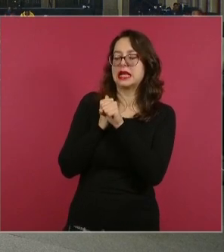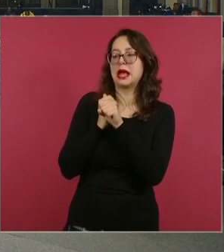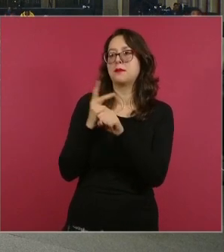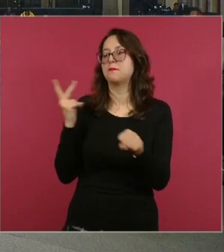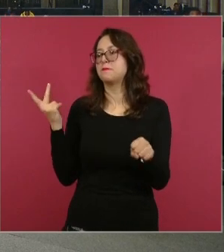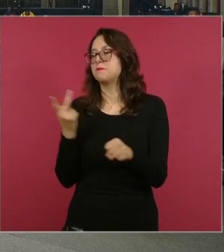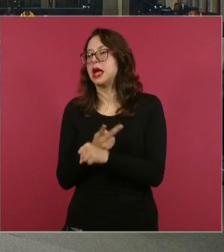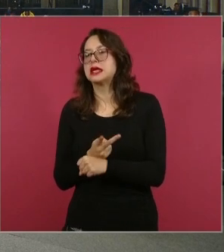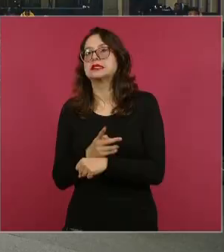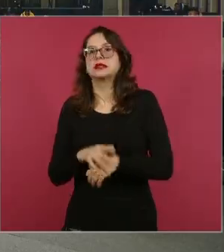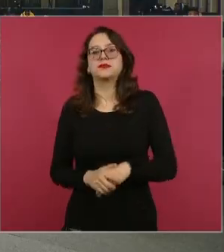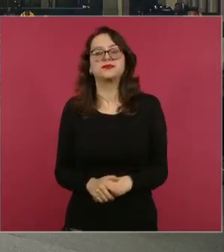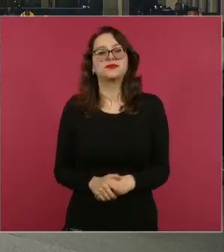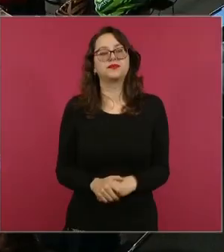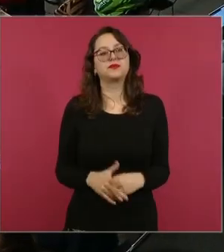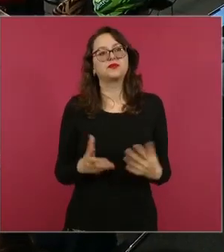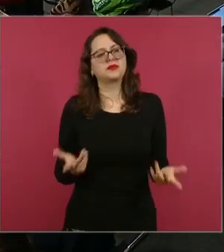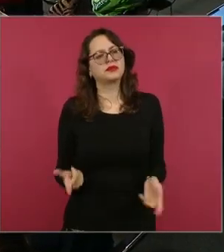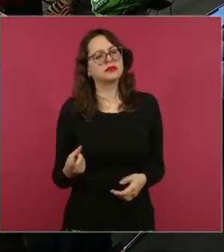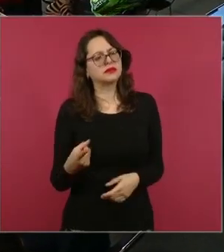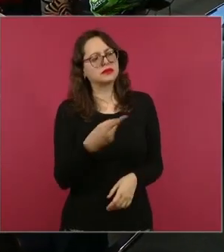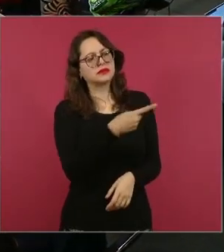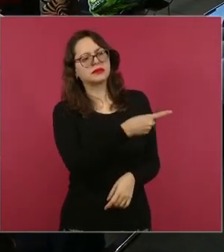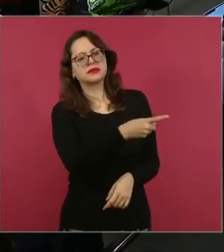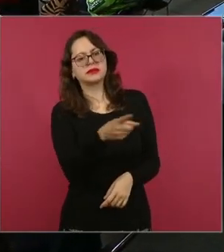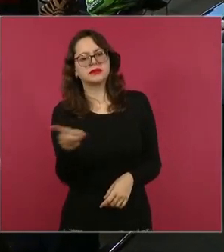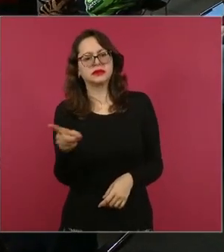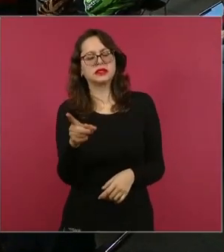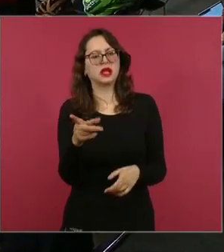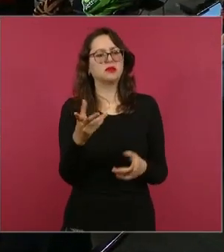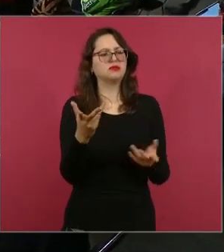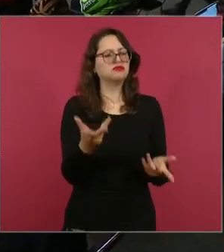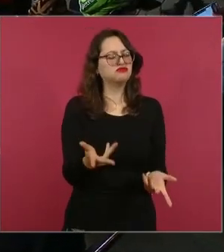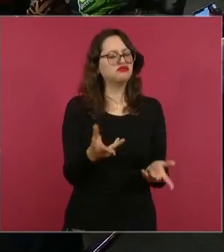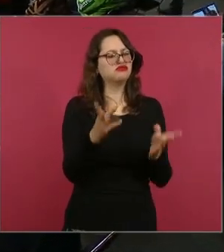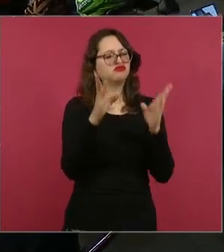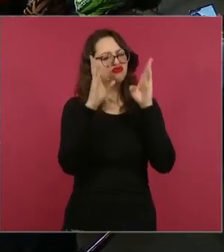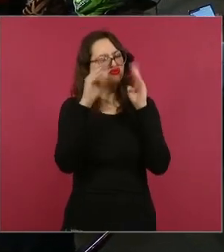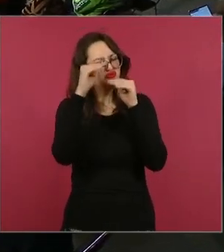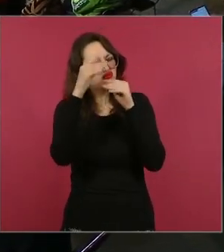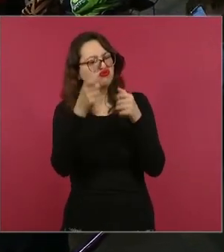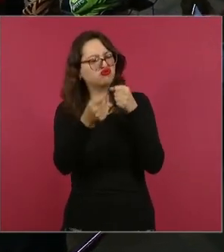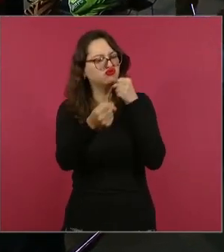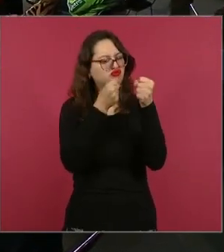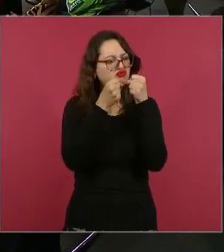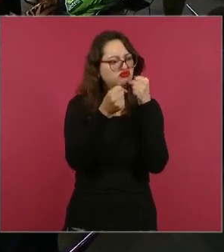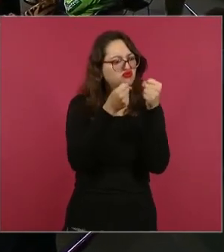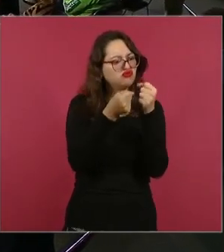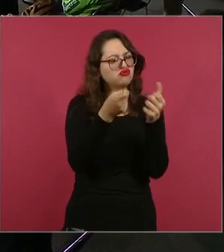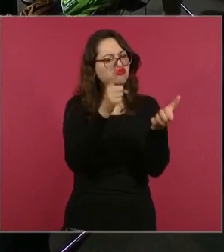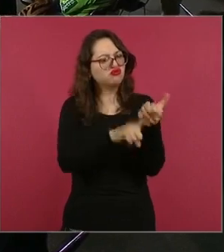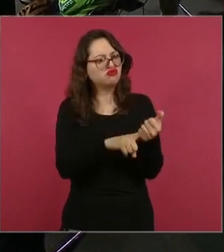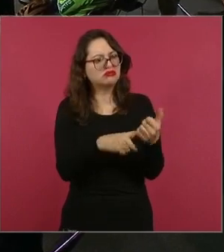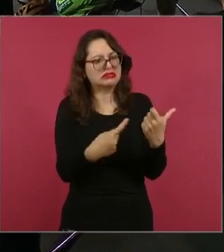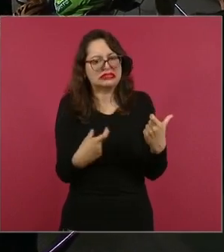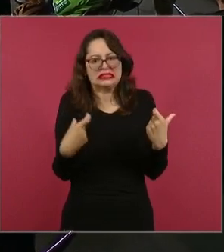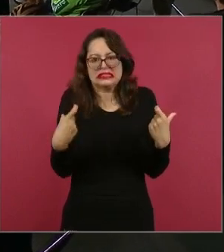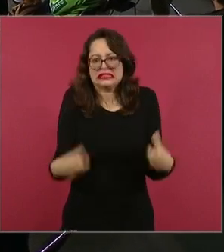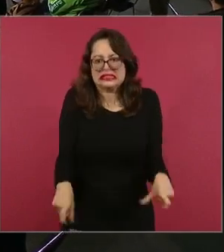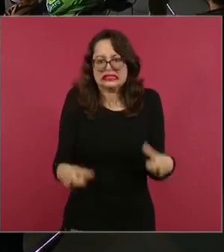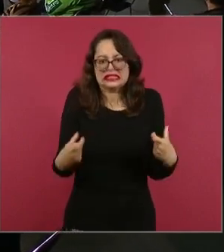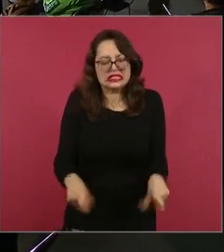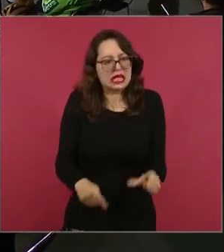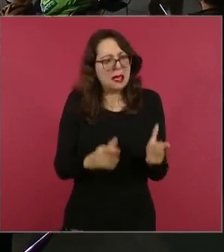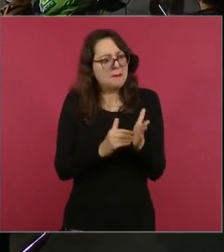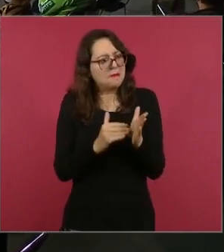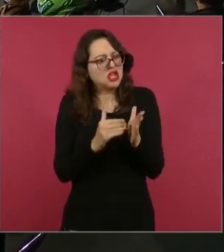y bienes los boseros eh del conservadurismo de los medios de manipulación tradicionales